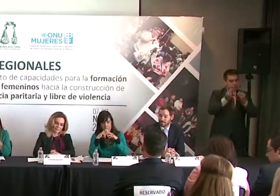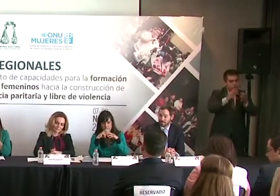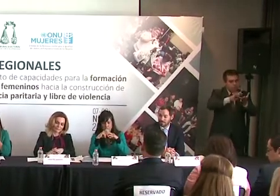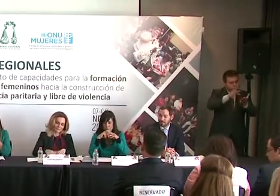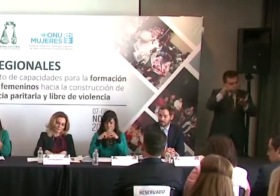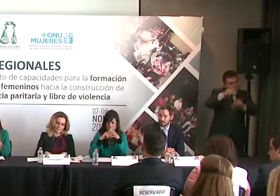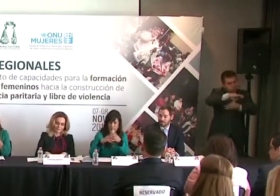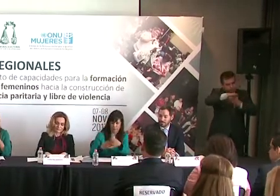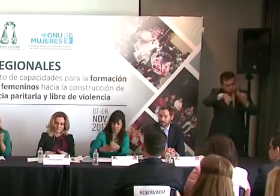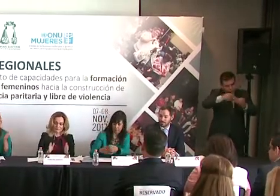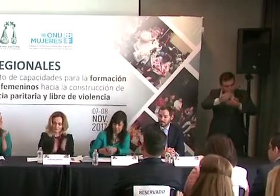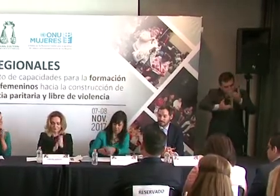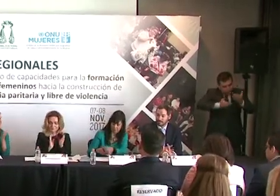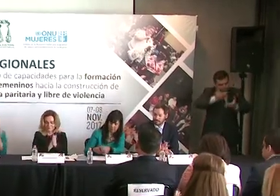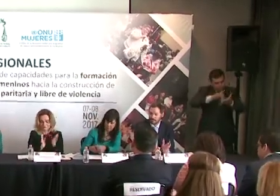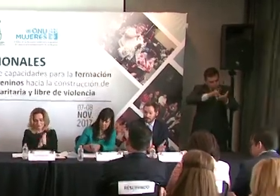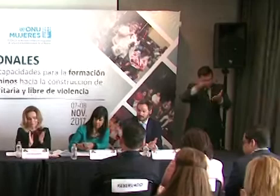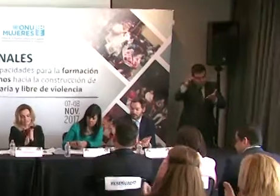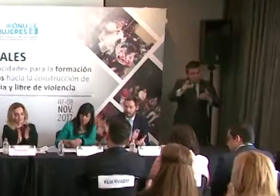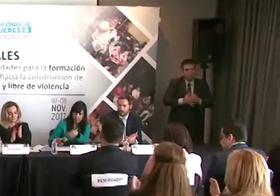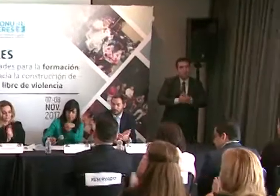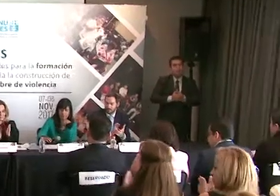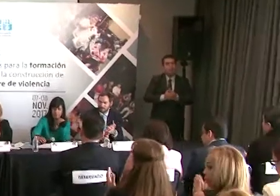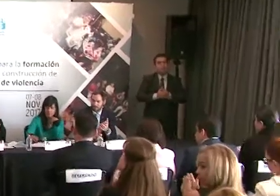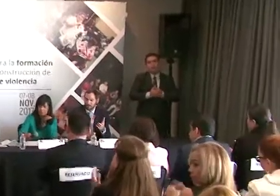a todas y a todos por su atención.